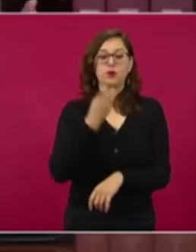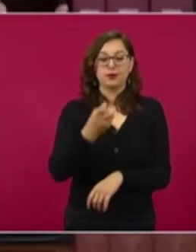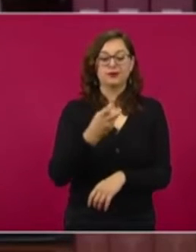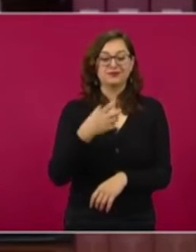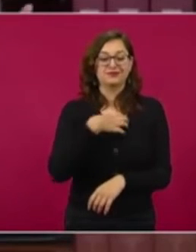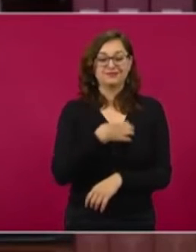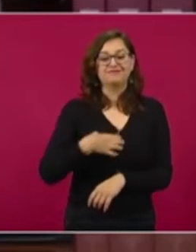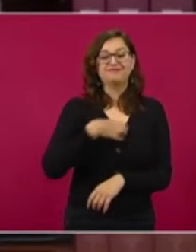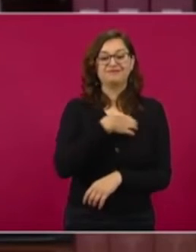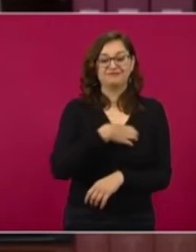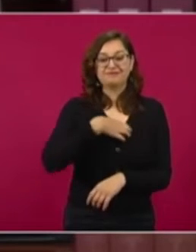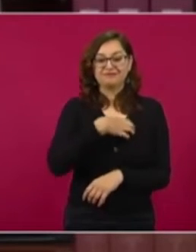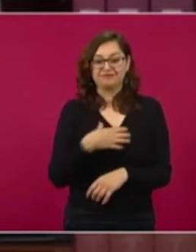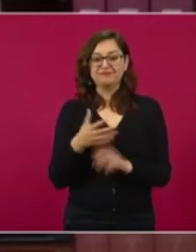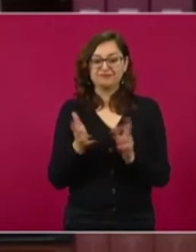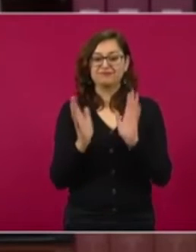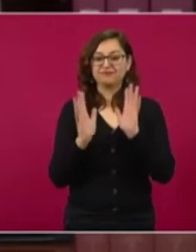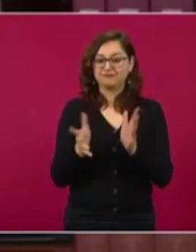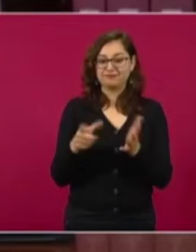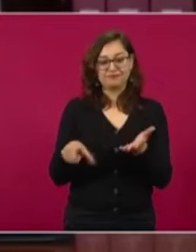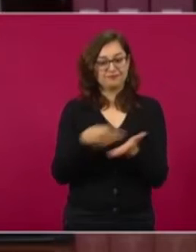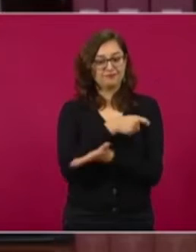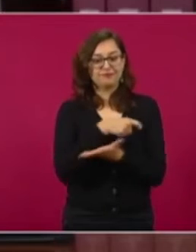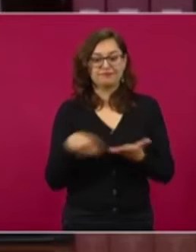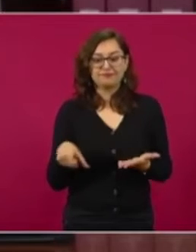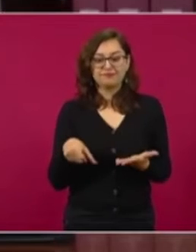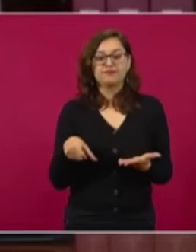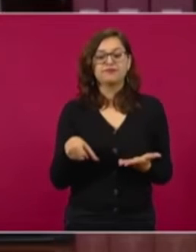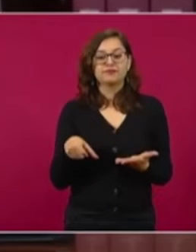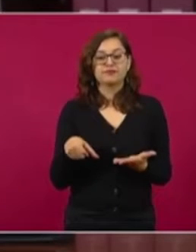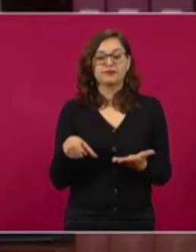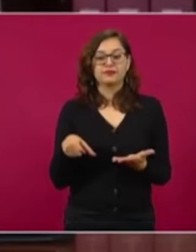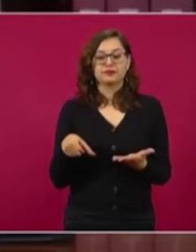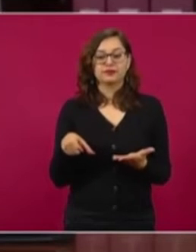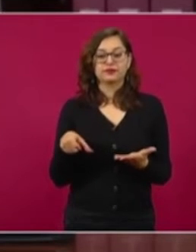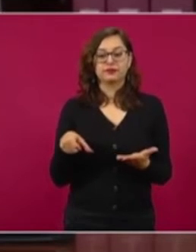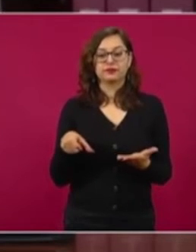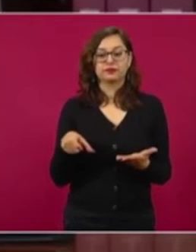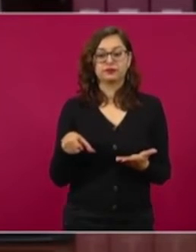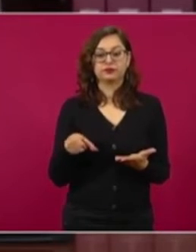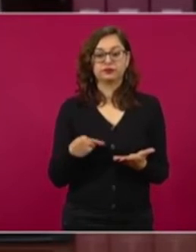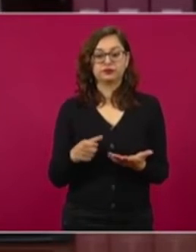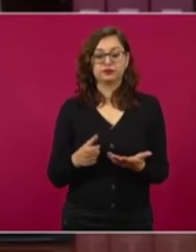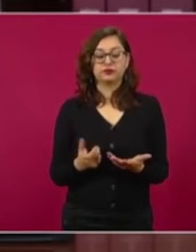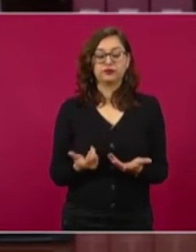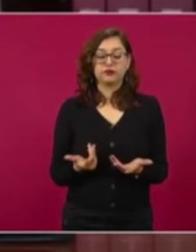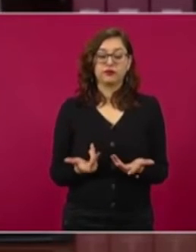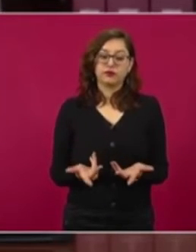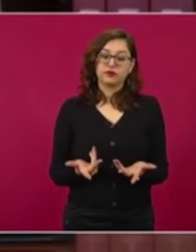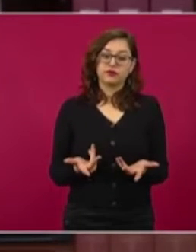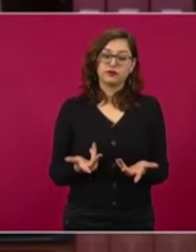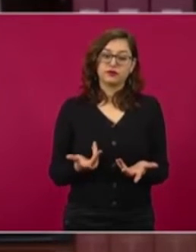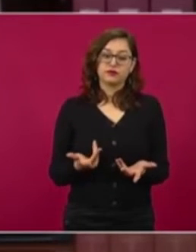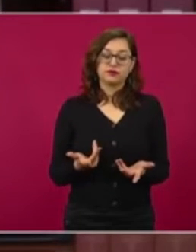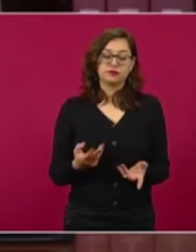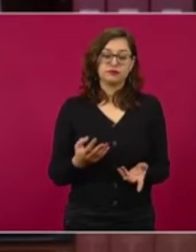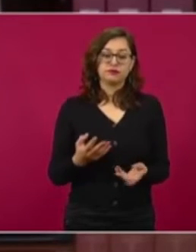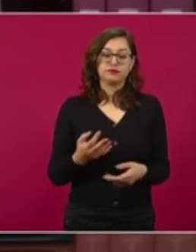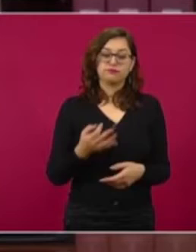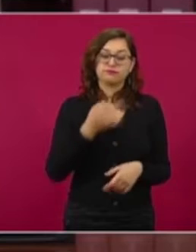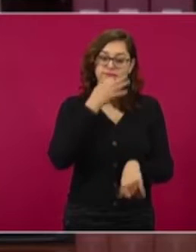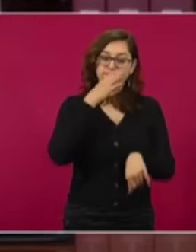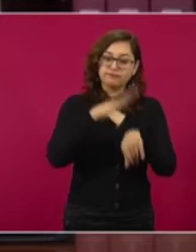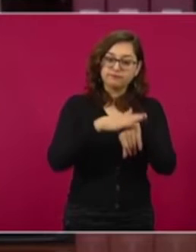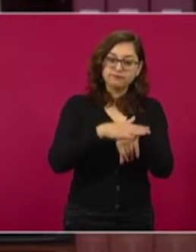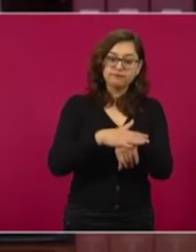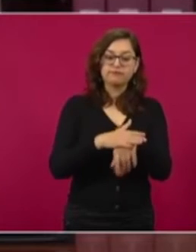celebramos que se esté llevando a cabo esta compra y les mandamos un